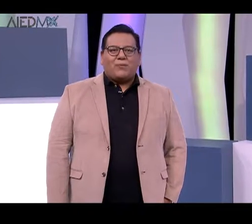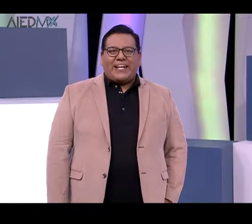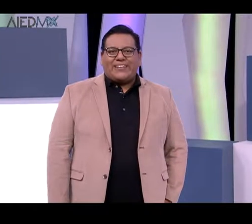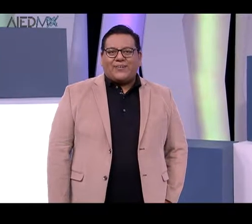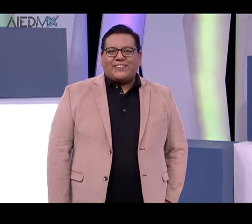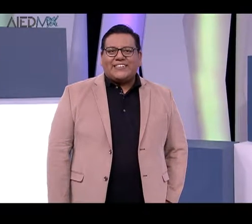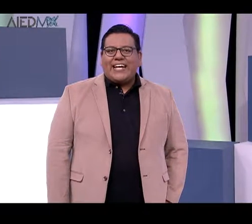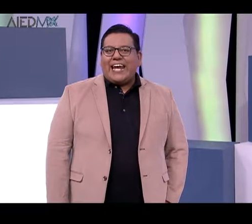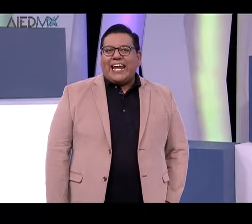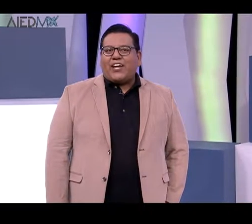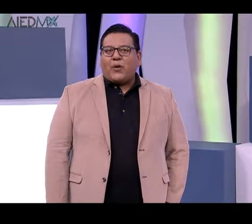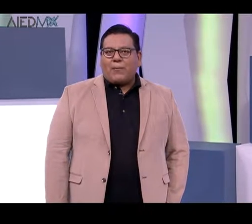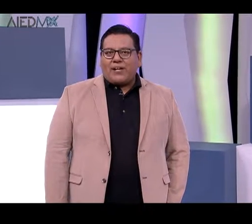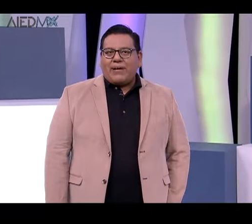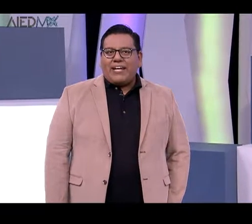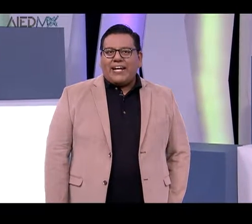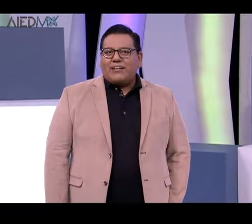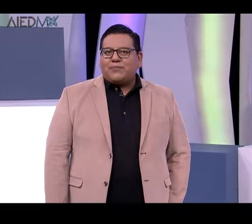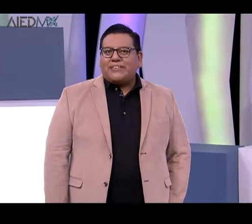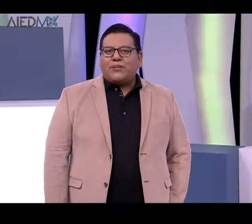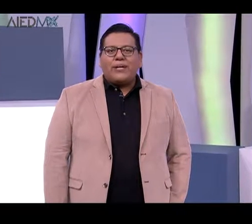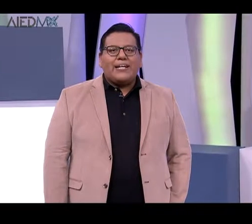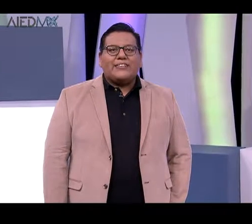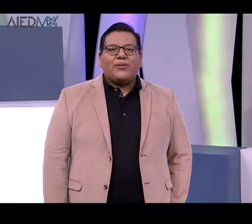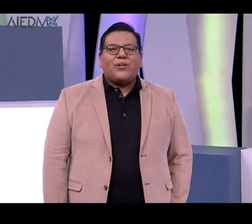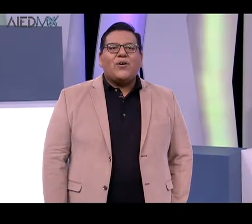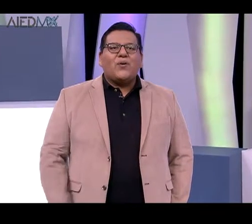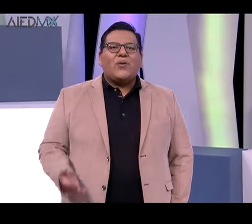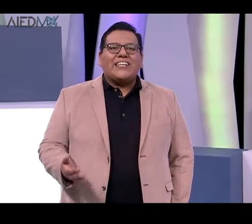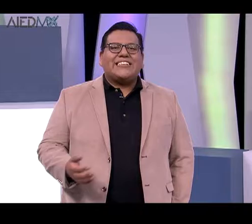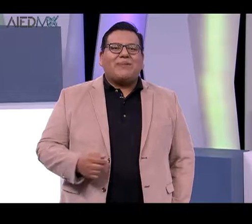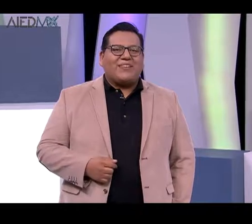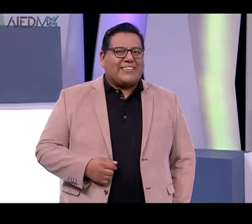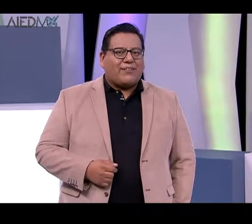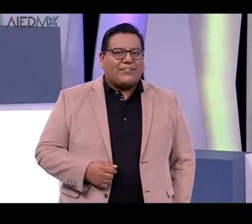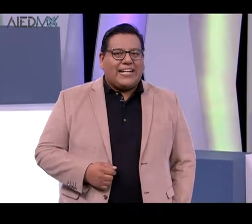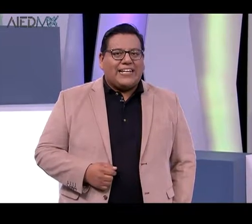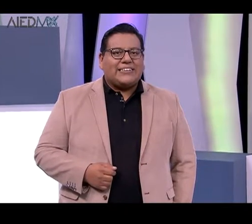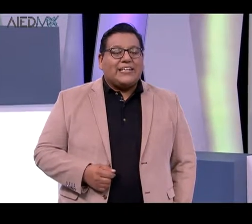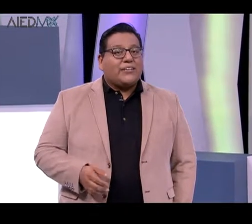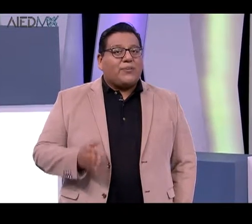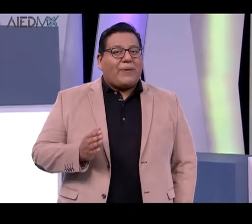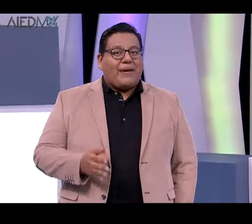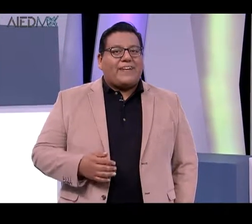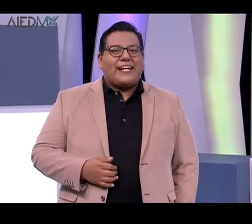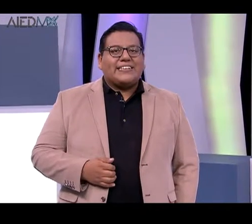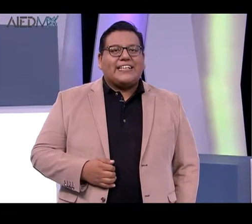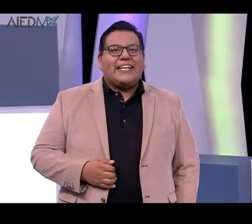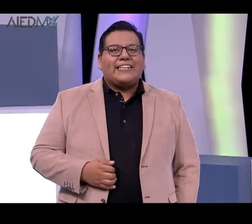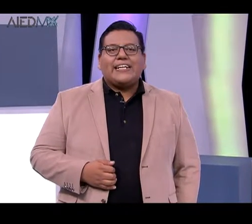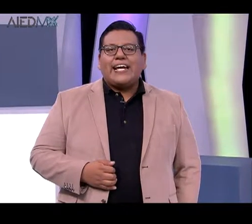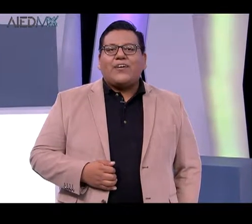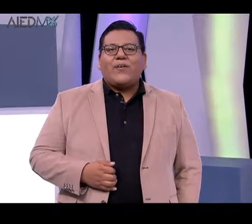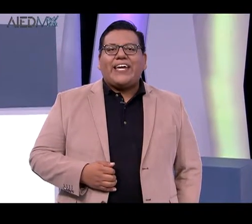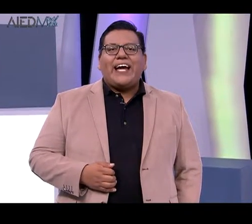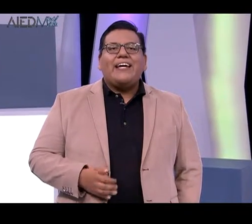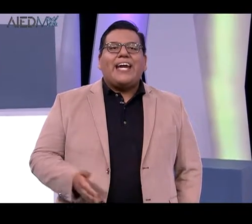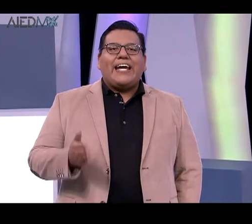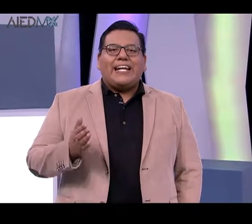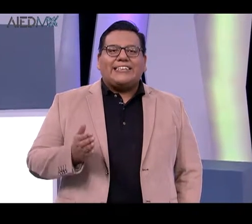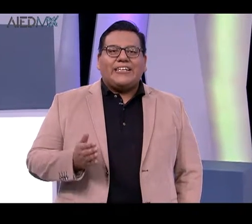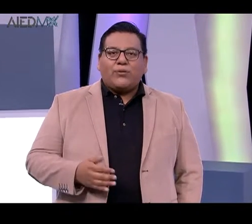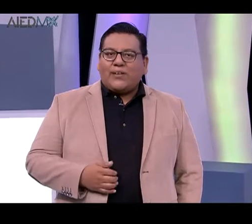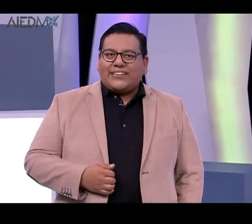sección Salud para Todos, en la que hoy por la mañana nos visitó en el estudio Ulises Mendoza González, subjefe de residentes de